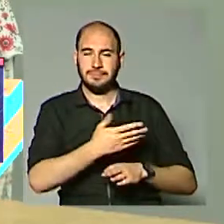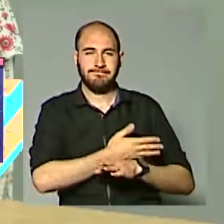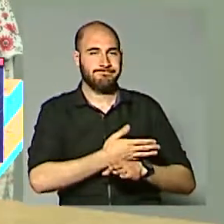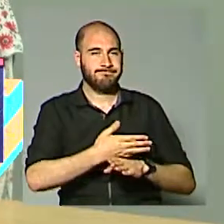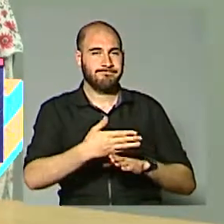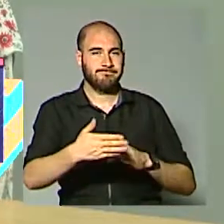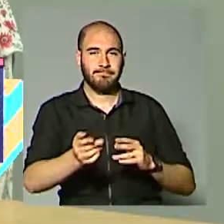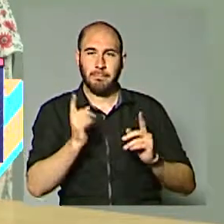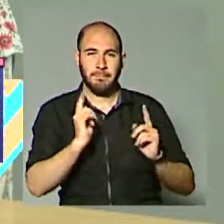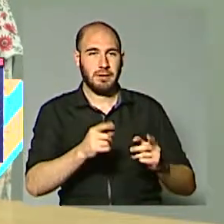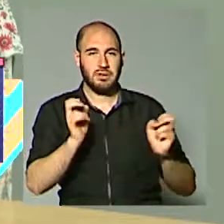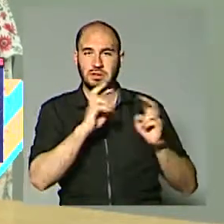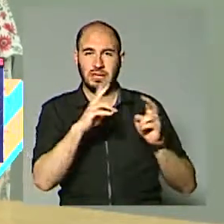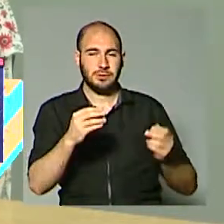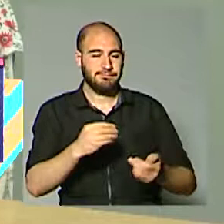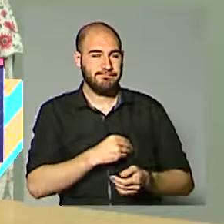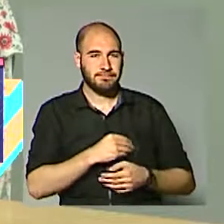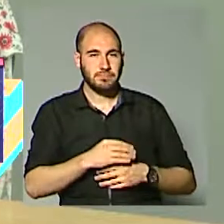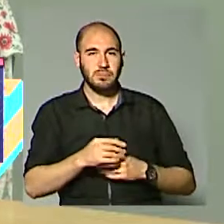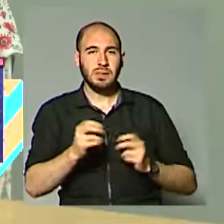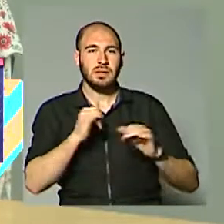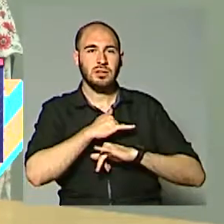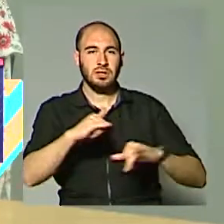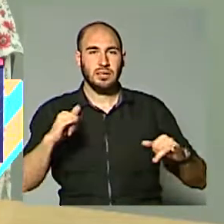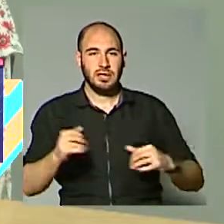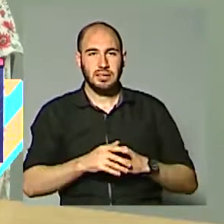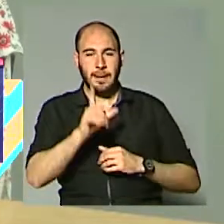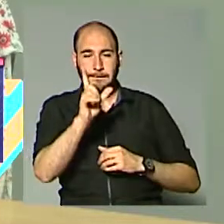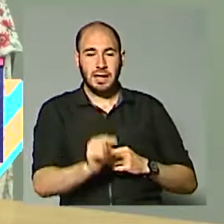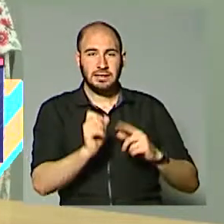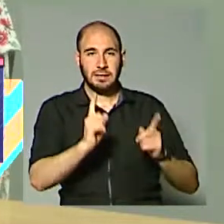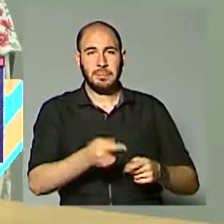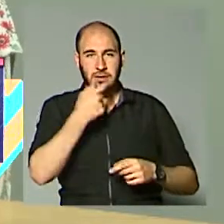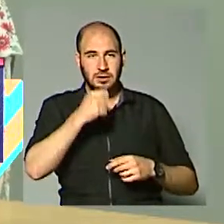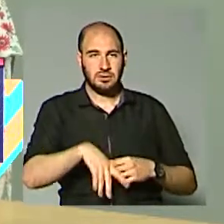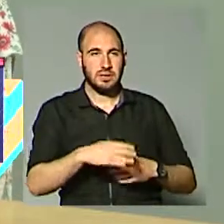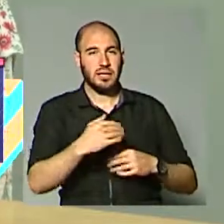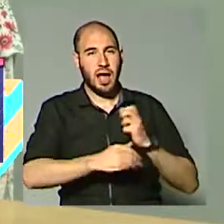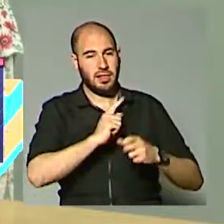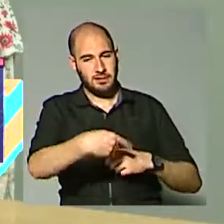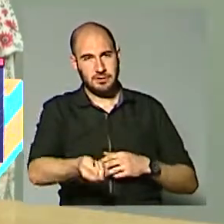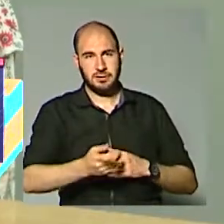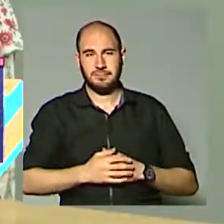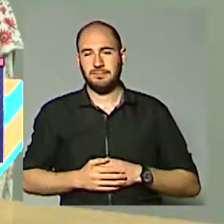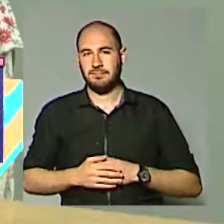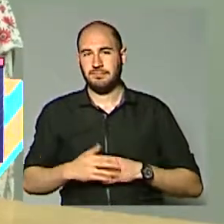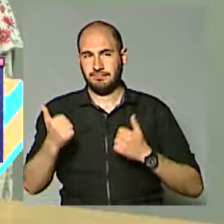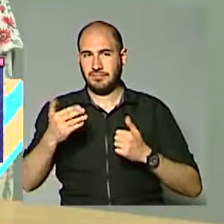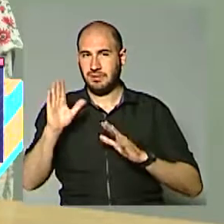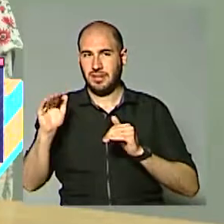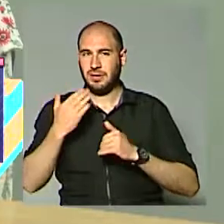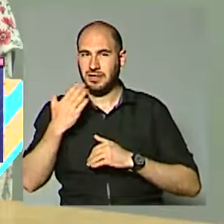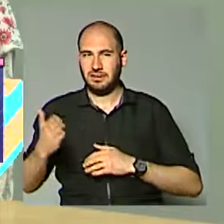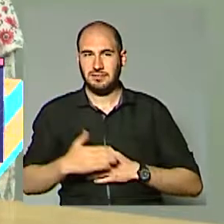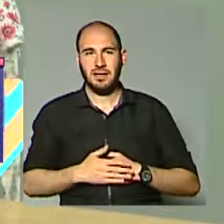sigue siendo sin duda título y lamentablemente de las noticias del país y también de la provincia de Mendoza. Será hasta cualquier momento. Está bien, hasta luego,